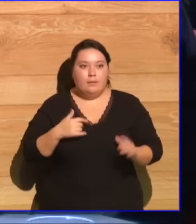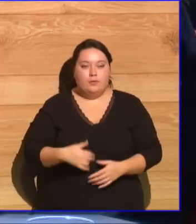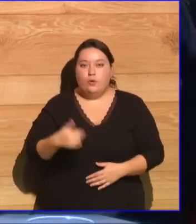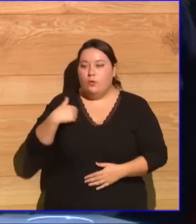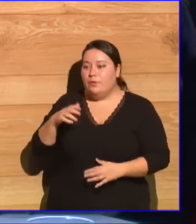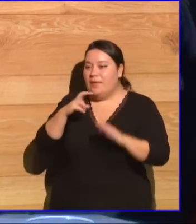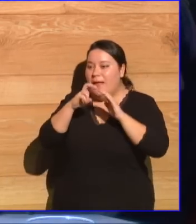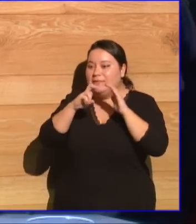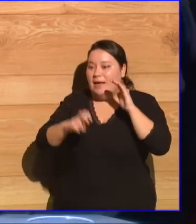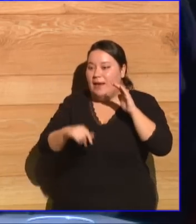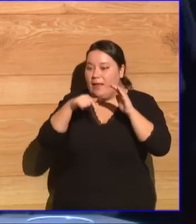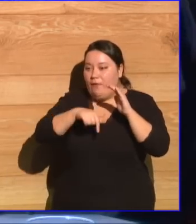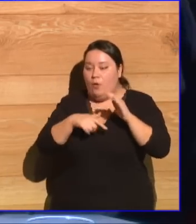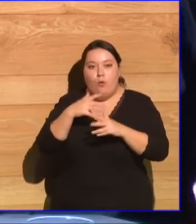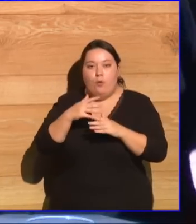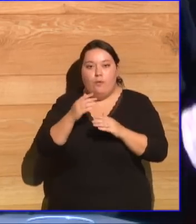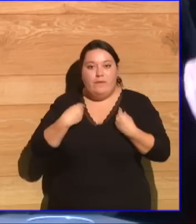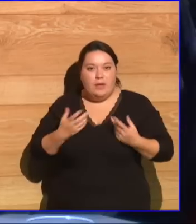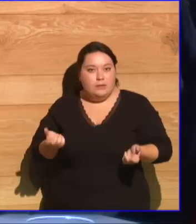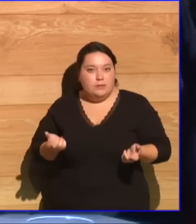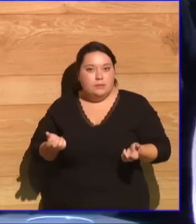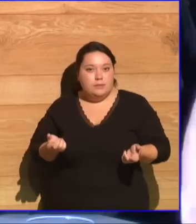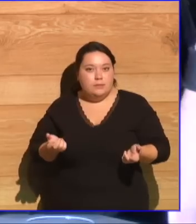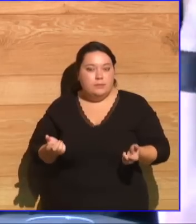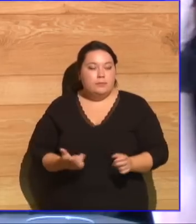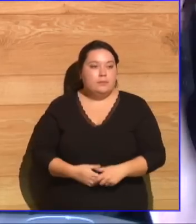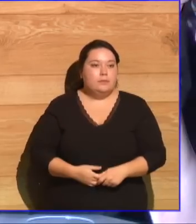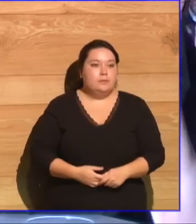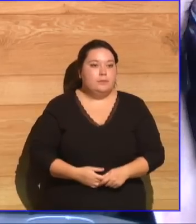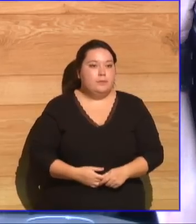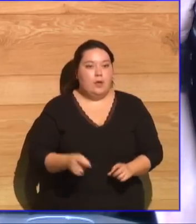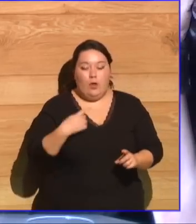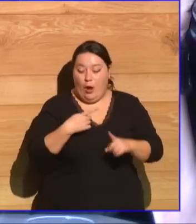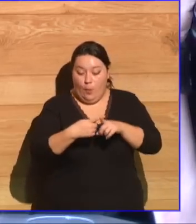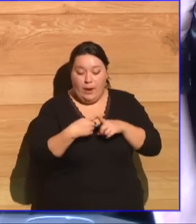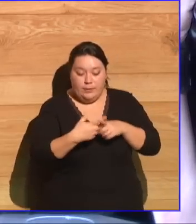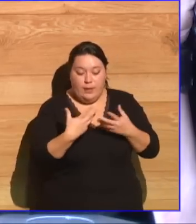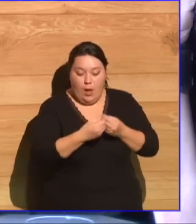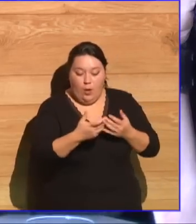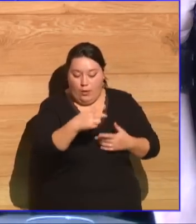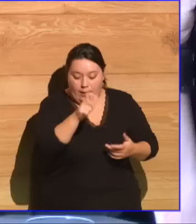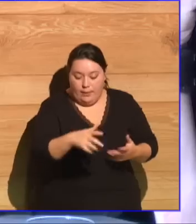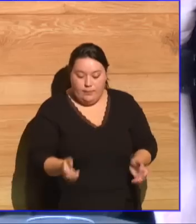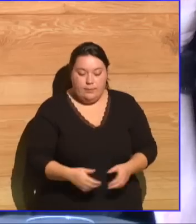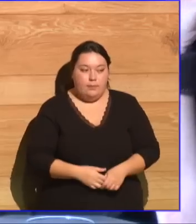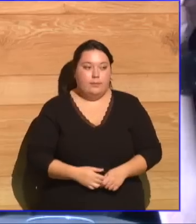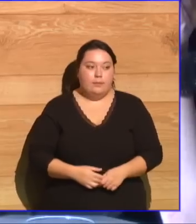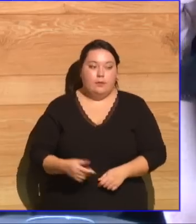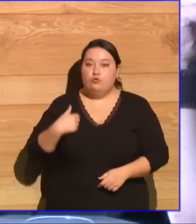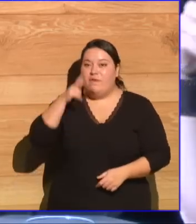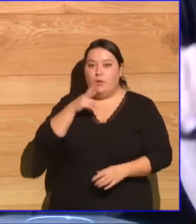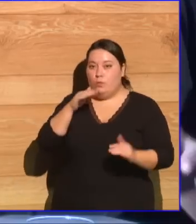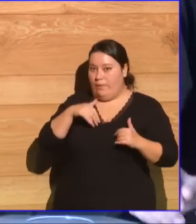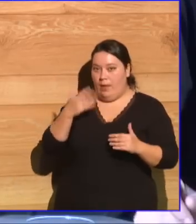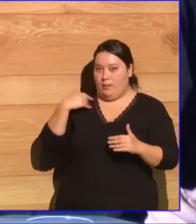debajo de la escalera, ¿verdad? No... Vamos a ver. Había un... La compartía Caldejalde, caramba. Yo no tenía